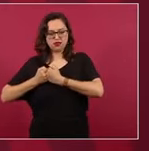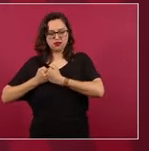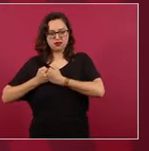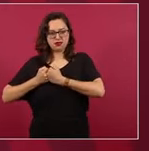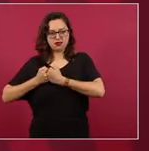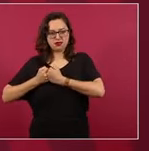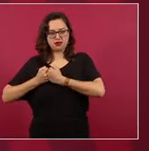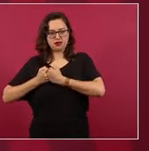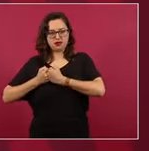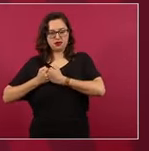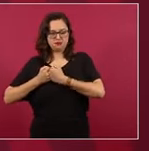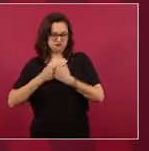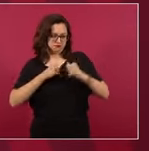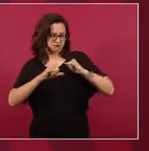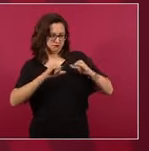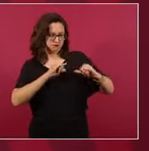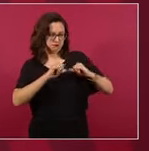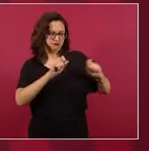A ver si pones un